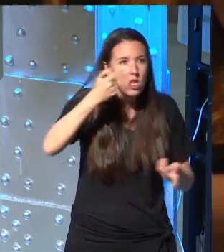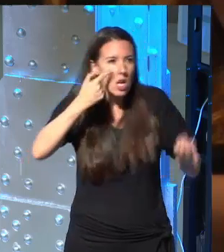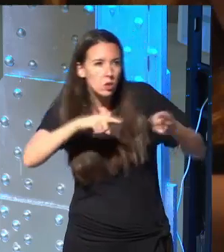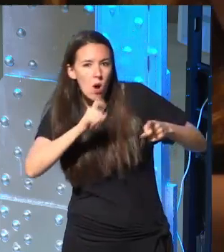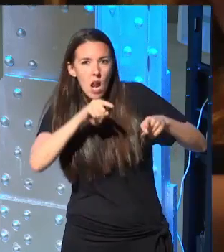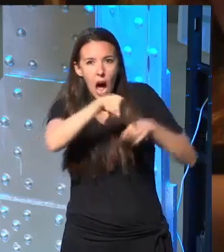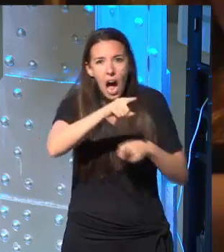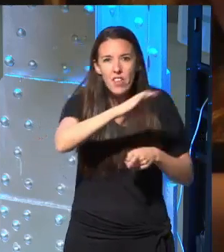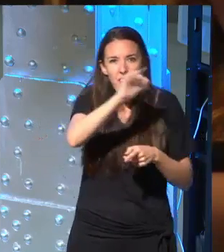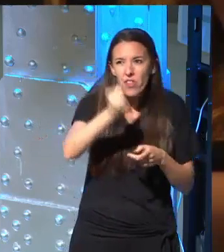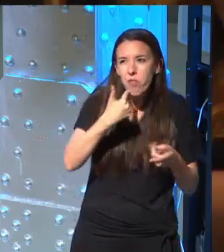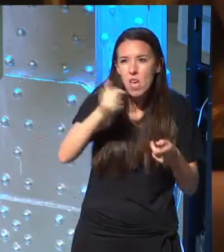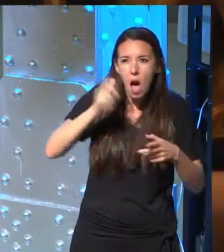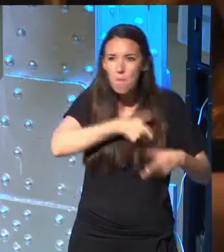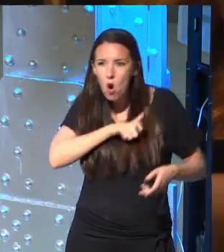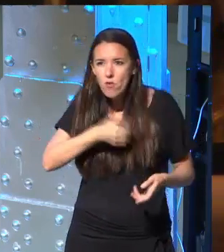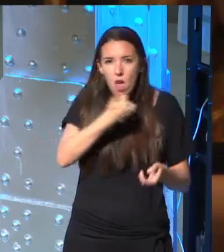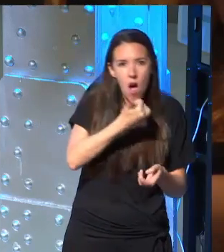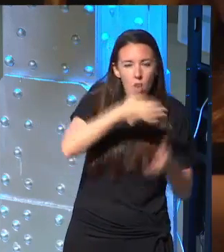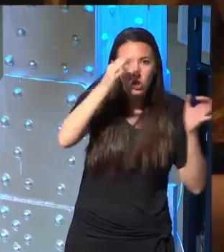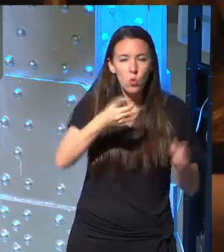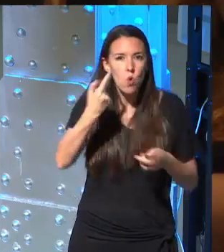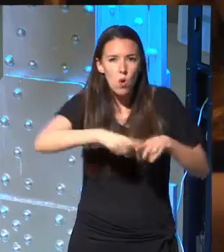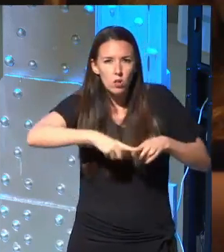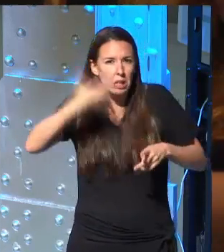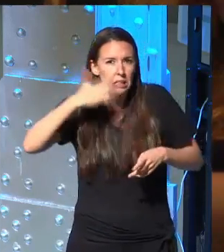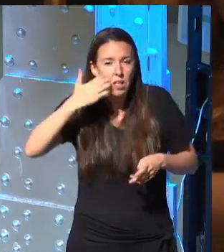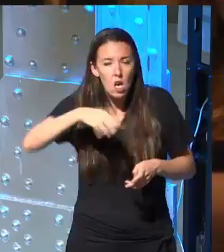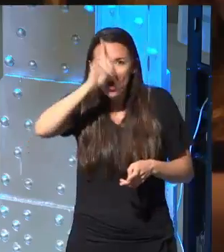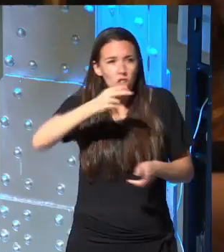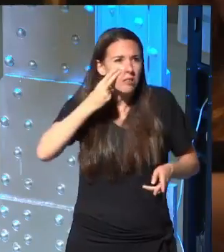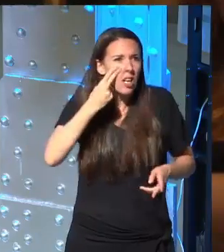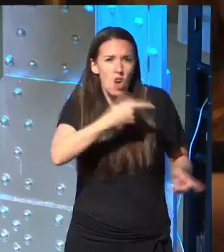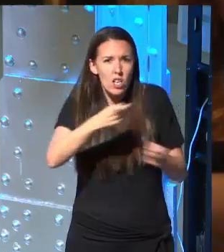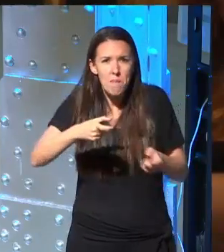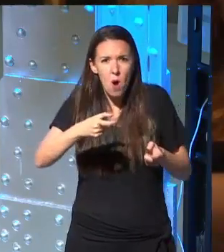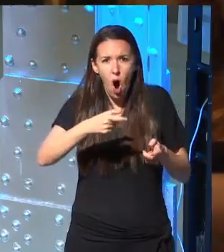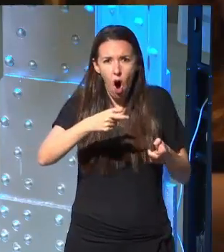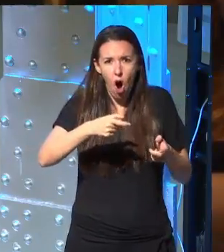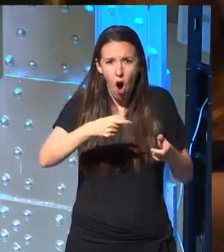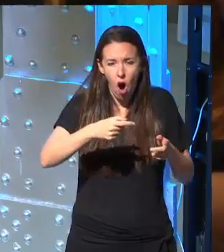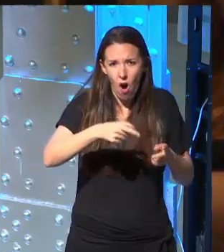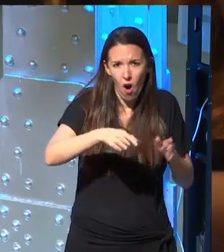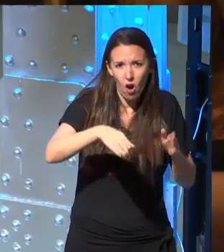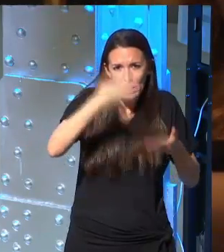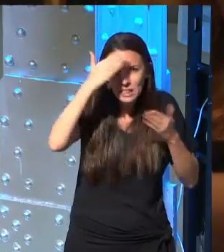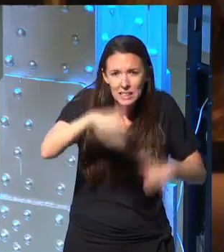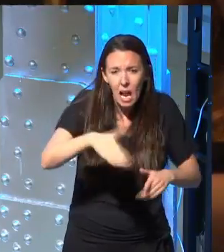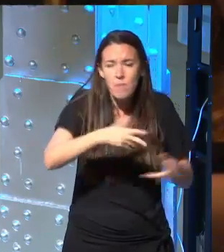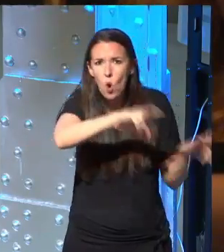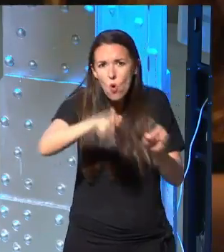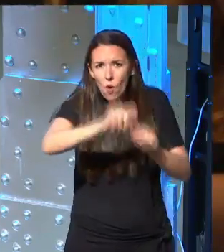conspiraciones, ahí está la CIA, la KGB, no sé qué, cosas extrañas, que, no sé, terrorismo islámico también, que habían creado una nueva forma de terrorismo.